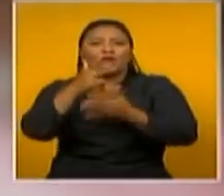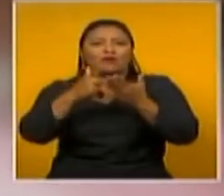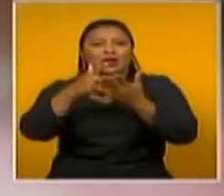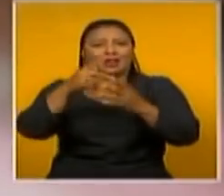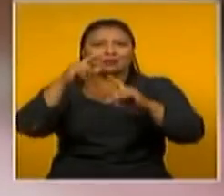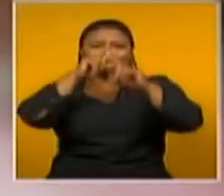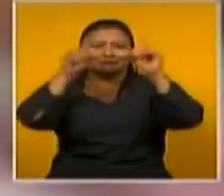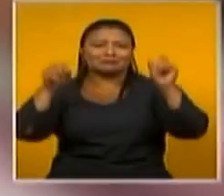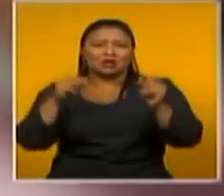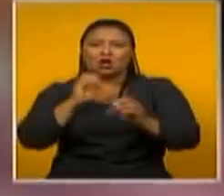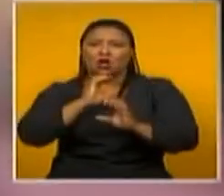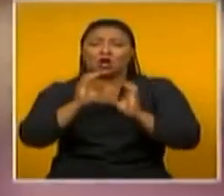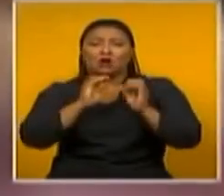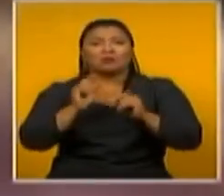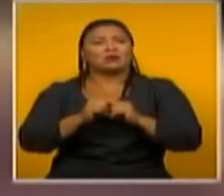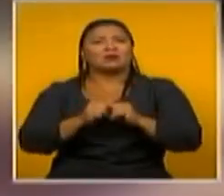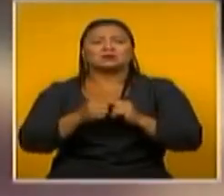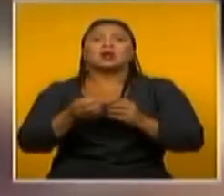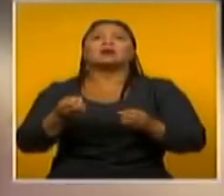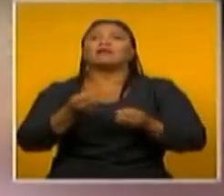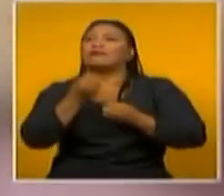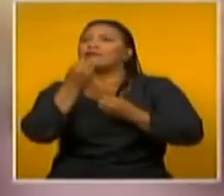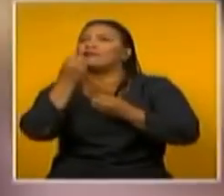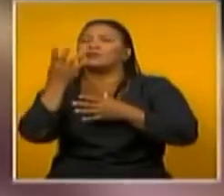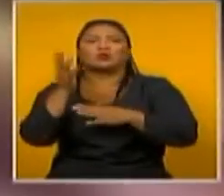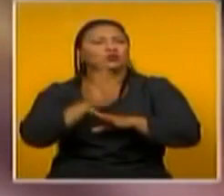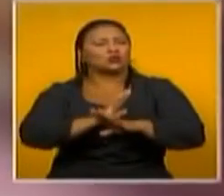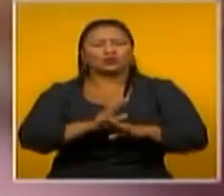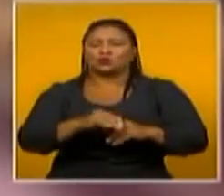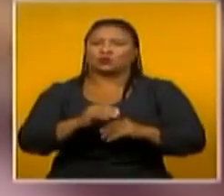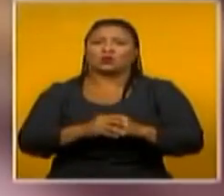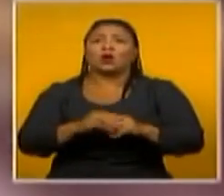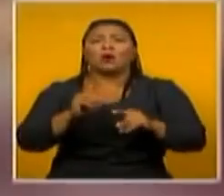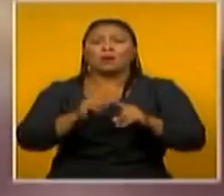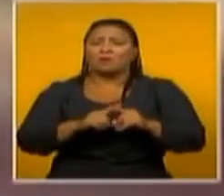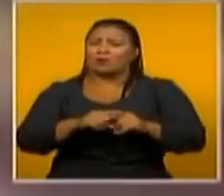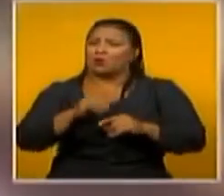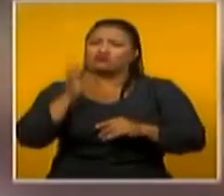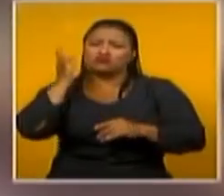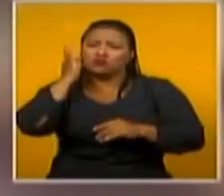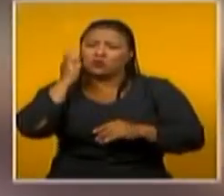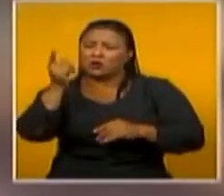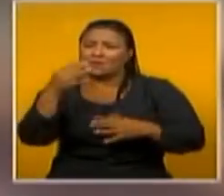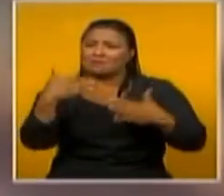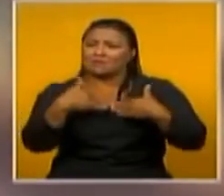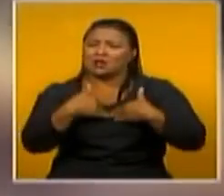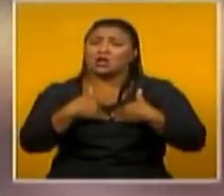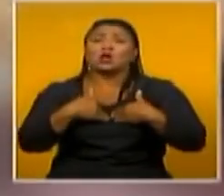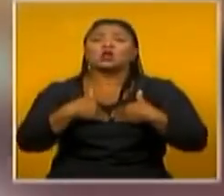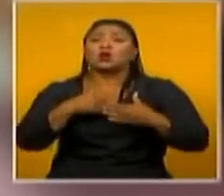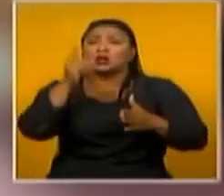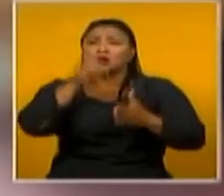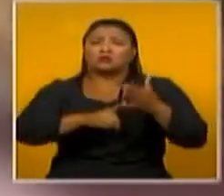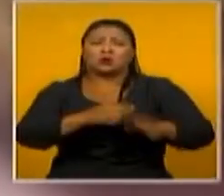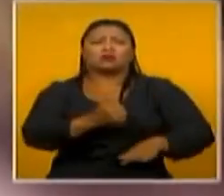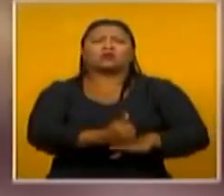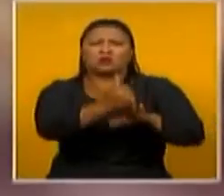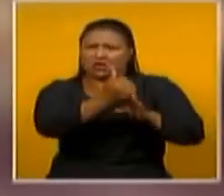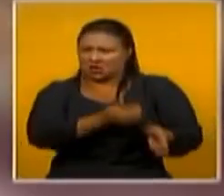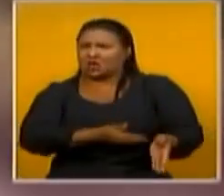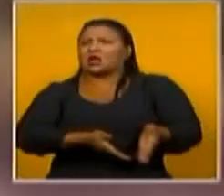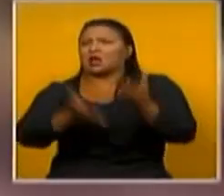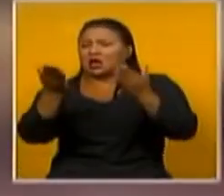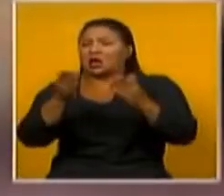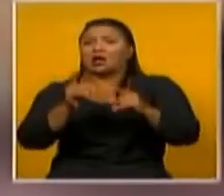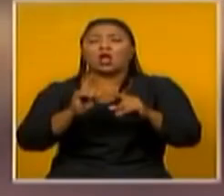a mí, sean difundidas. No tengas miedo a denunciar a las autoridades, incluso si te amenazan